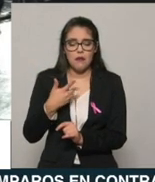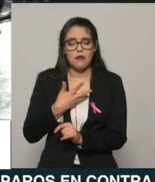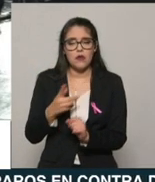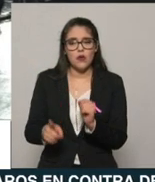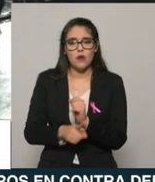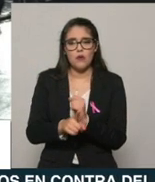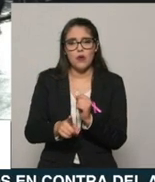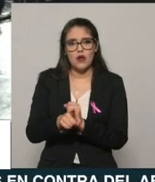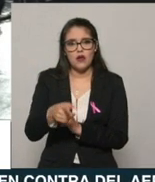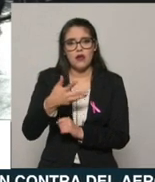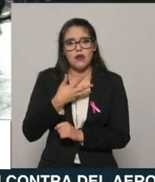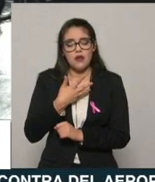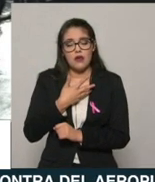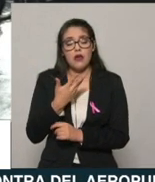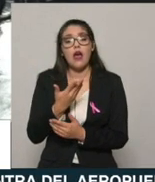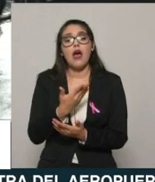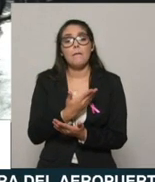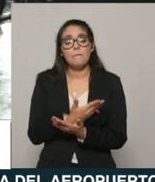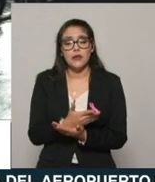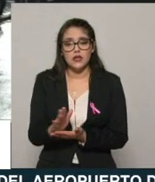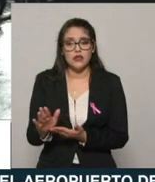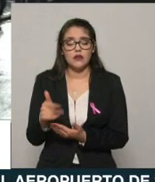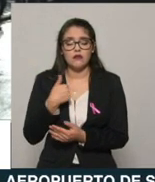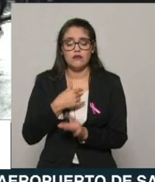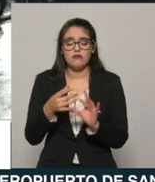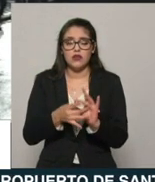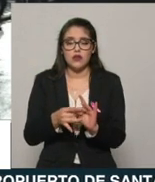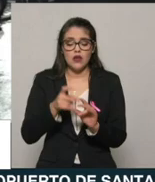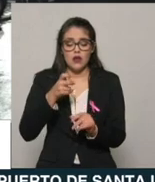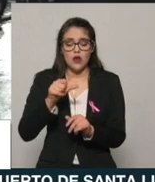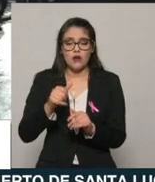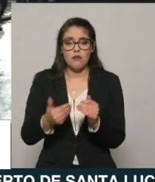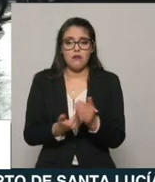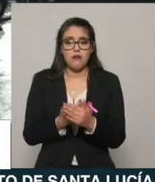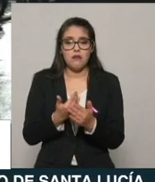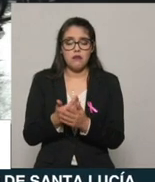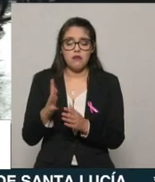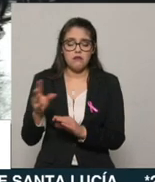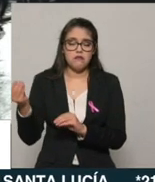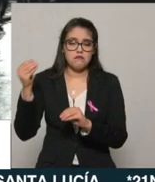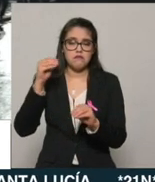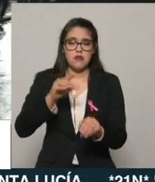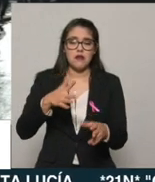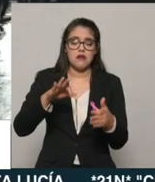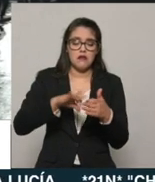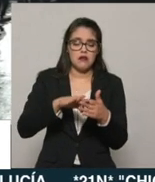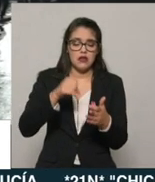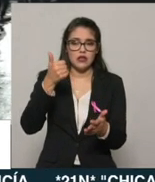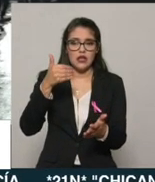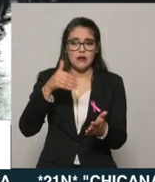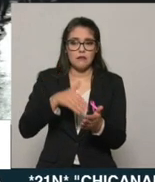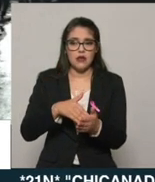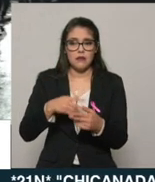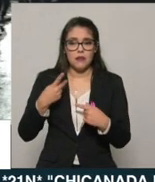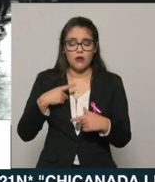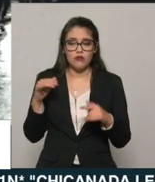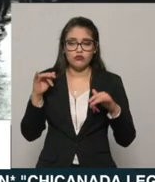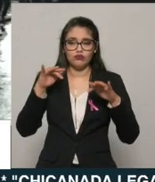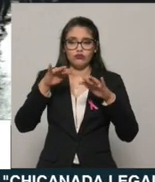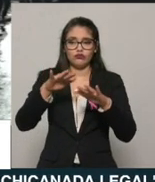que enfrentan. Además, les cuento que durante esta mañana han arribado ya aproximadamente 6,000 peregrinos a la Basílica